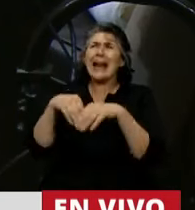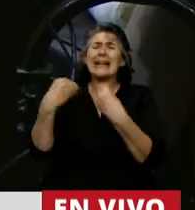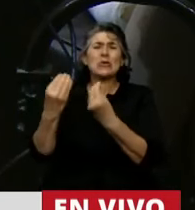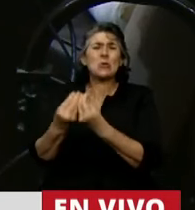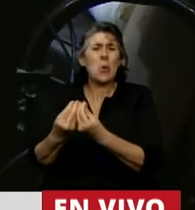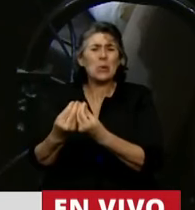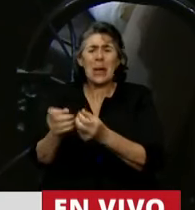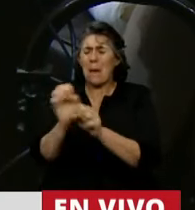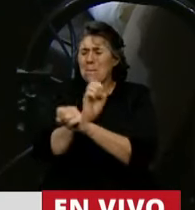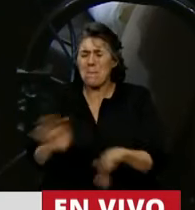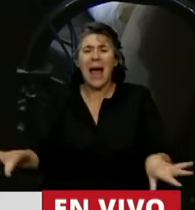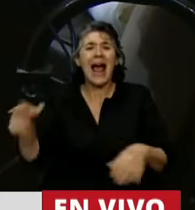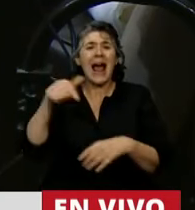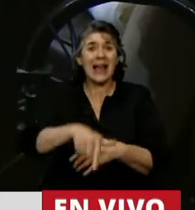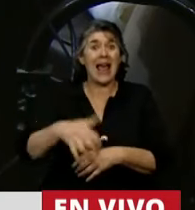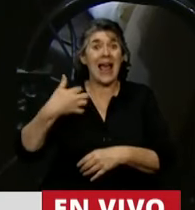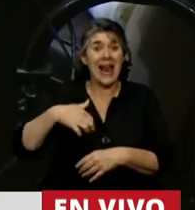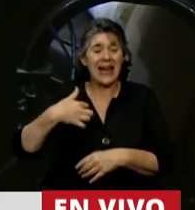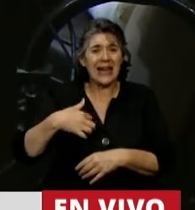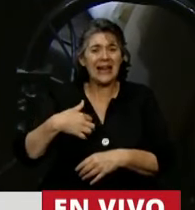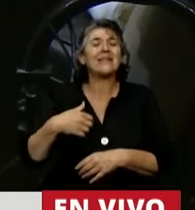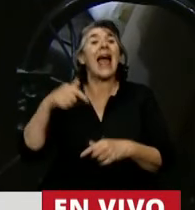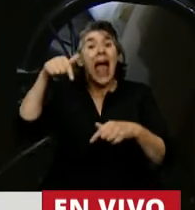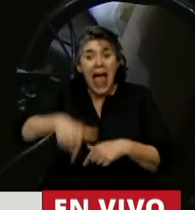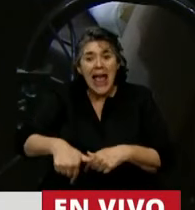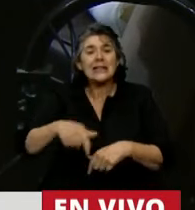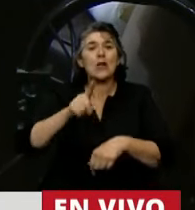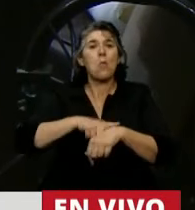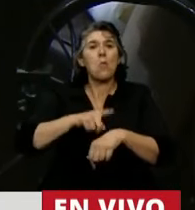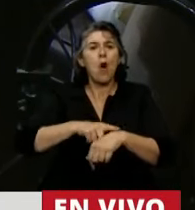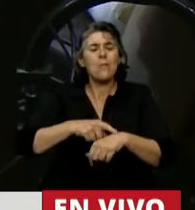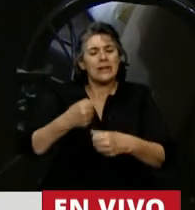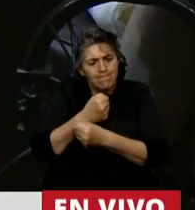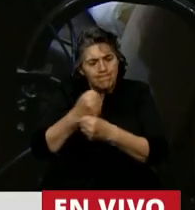la Argentina, debemos animarnos